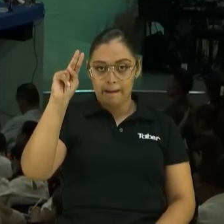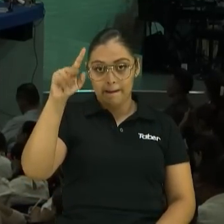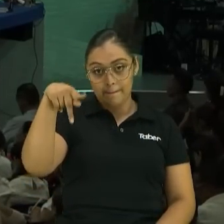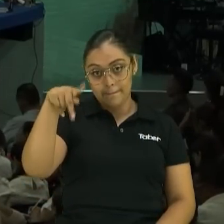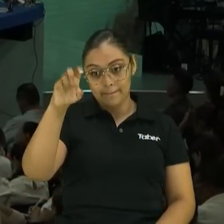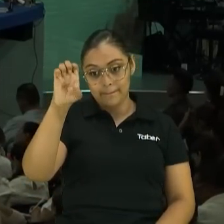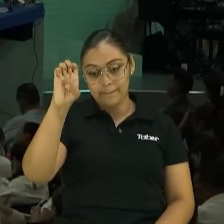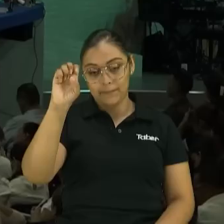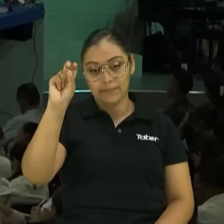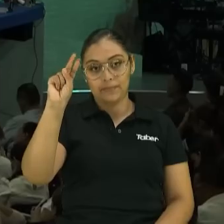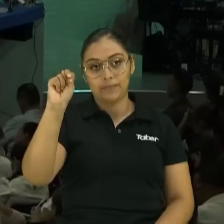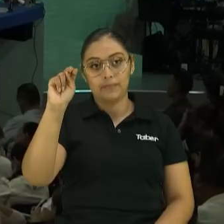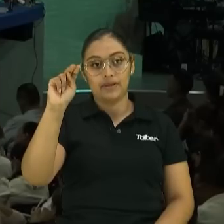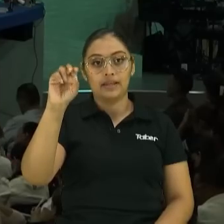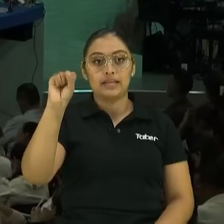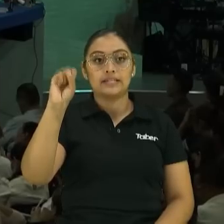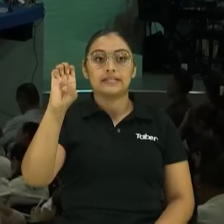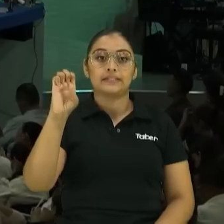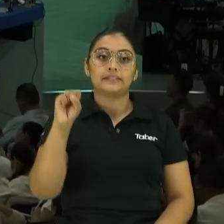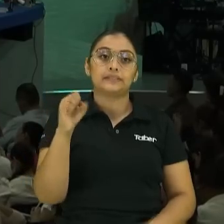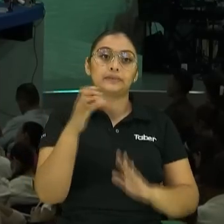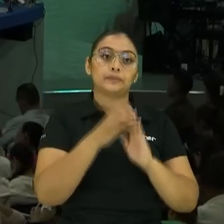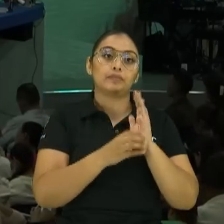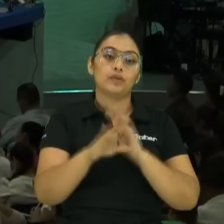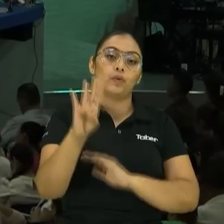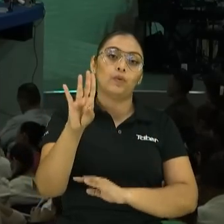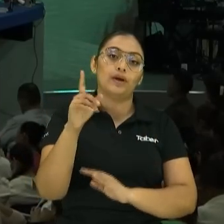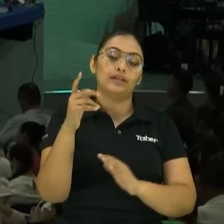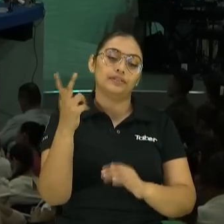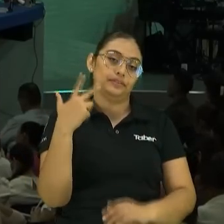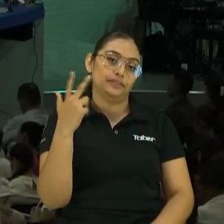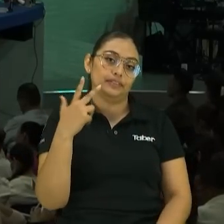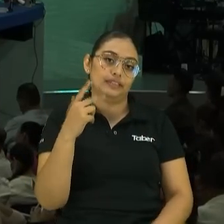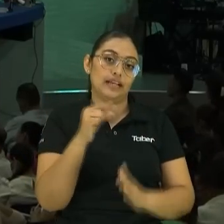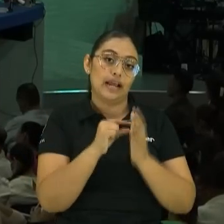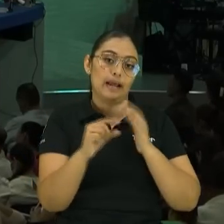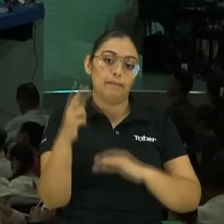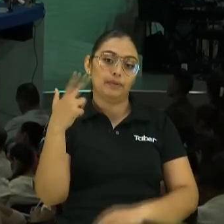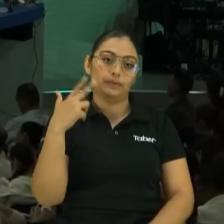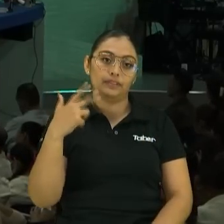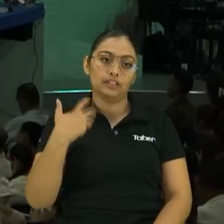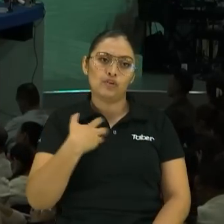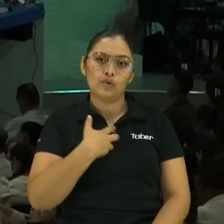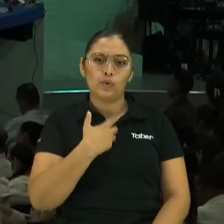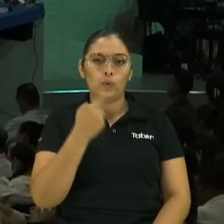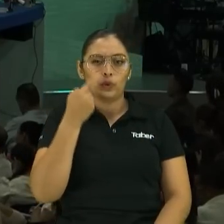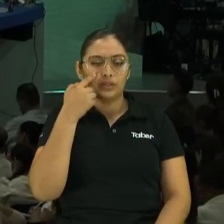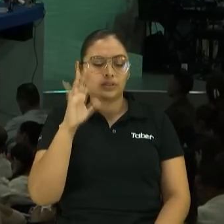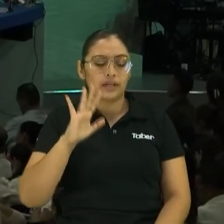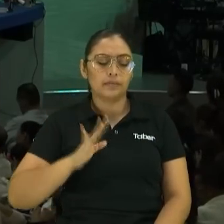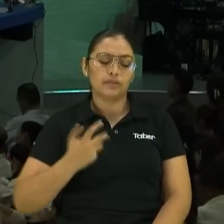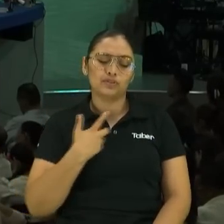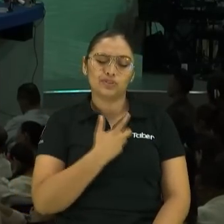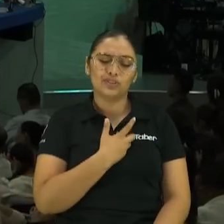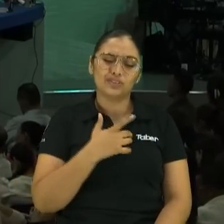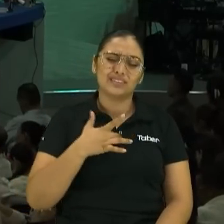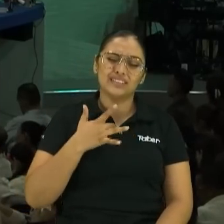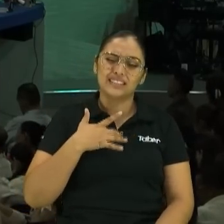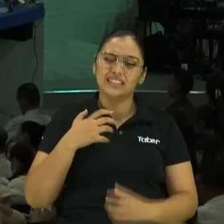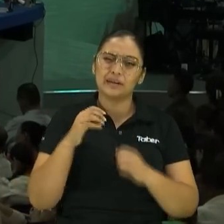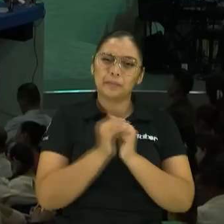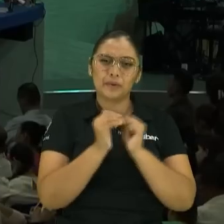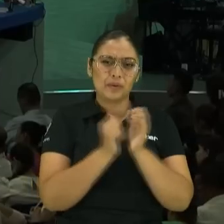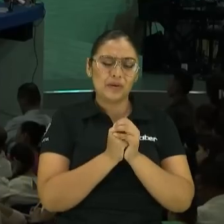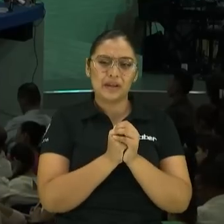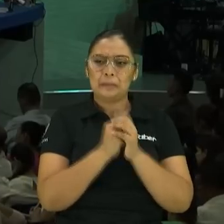contracorriente cuando sientes que no puede respirar cuando sientes que nadie te pone atención cuando sientes que los problemas te están abrumando cuando sientes que La tempestad